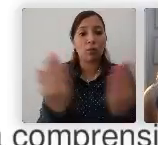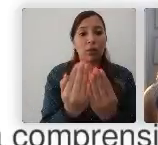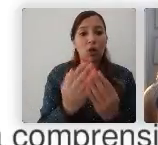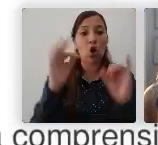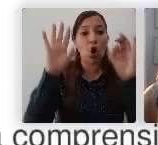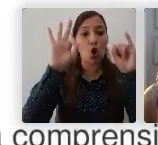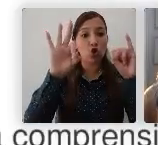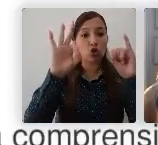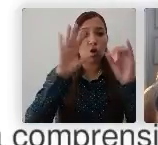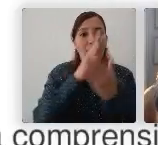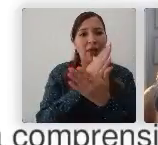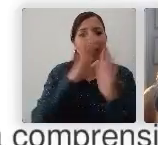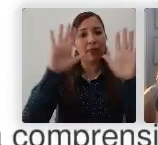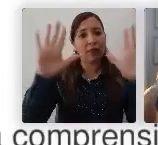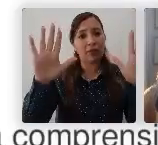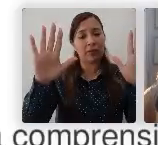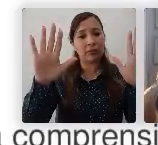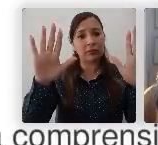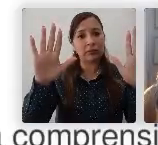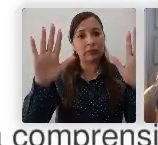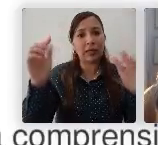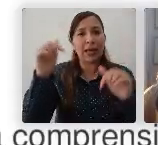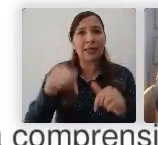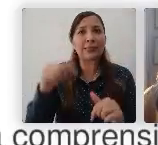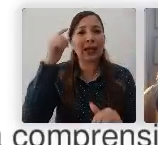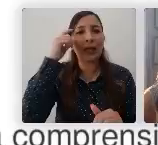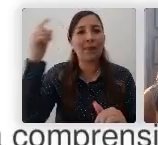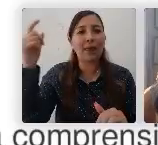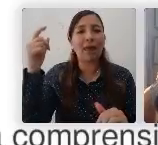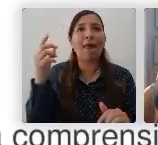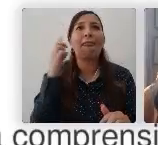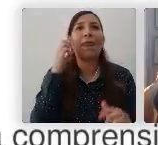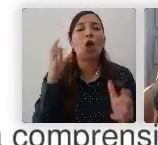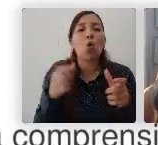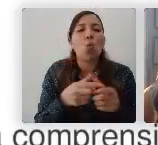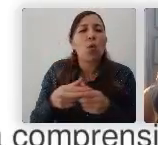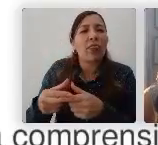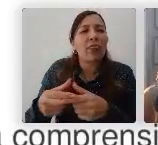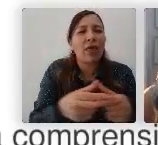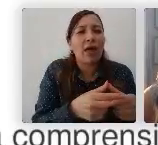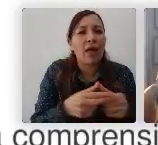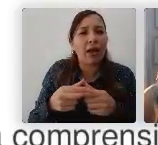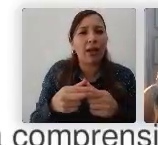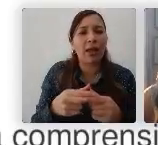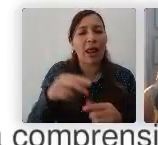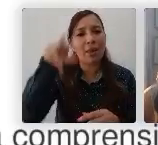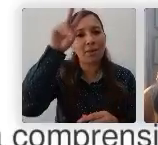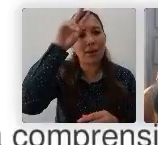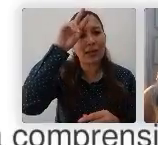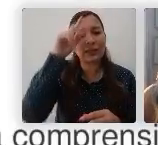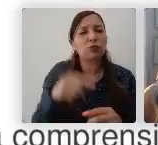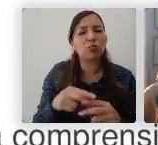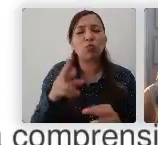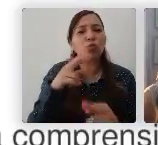10 considera que esta comprensión cultural y la preservación del patrimonio son elementos muy importantes son elementos